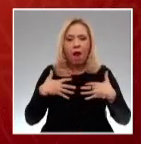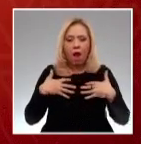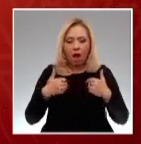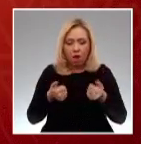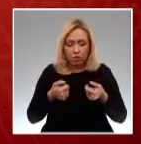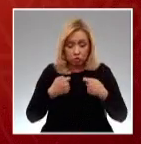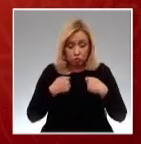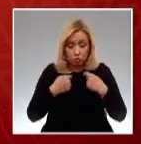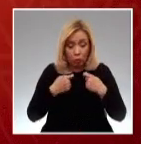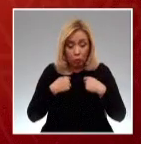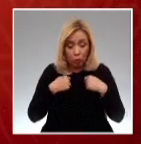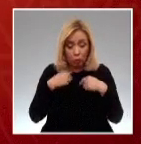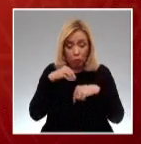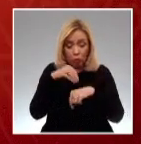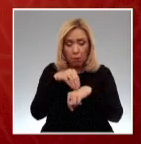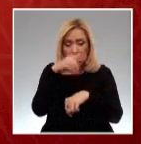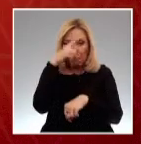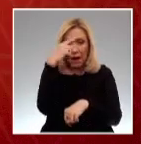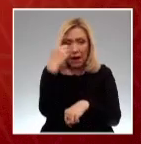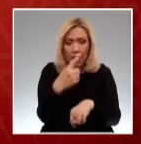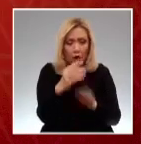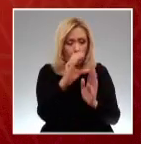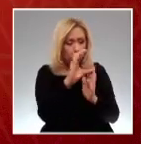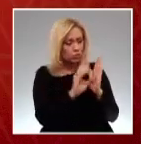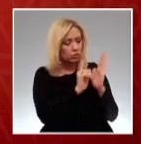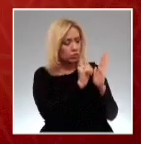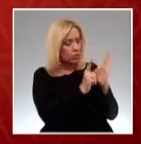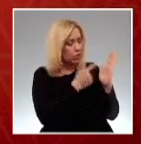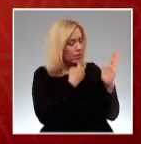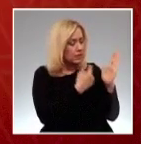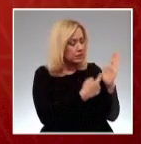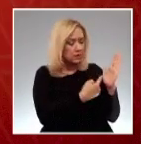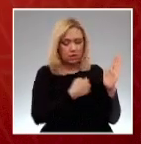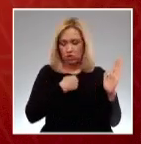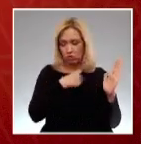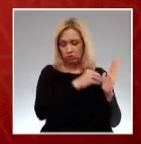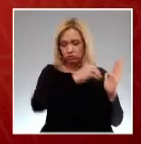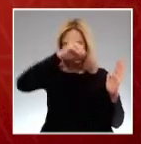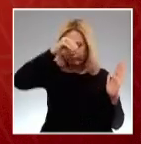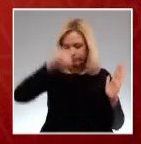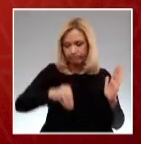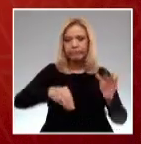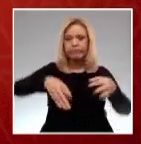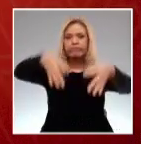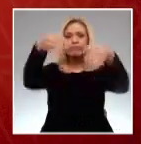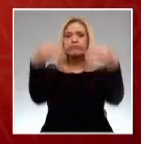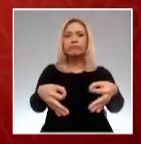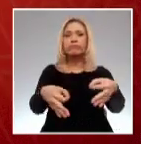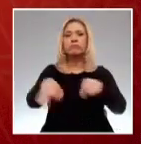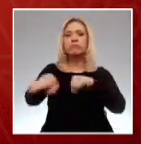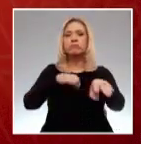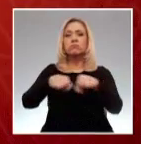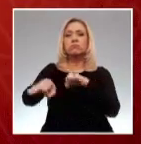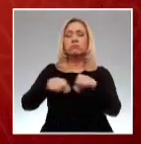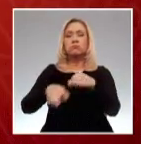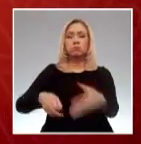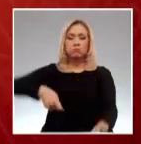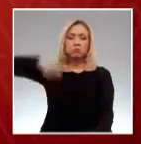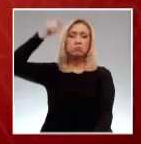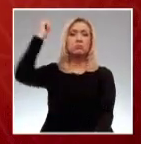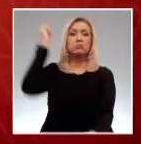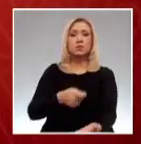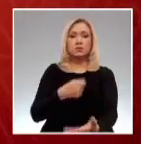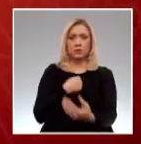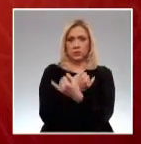del derecho, de la Constitución y de la norma es lo que debe garantizar tu autonomía. A mí nunca